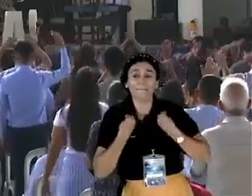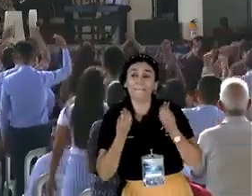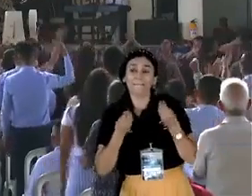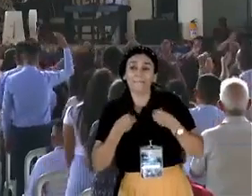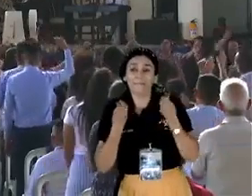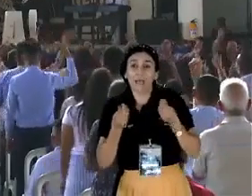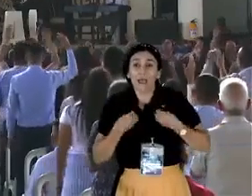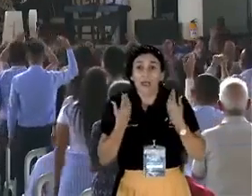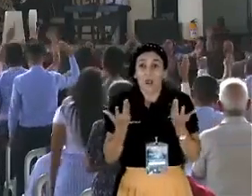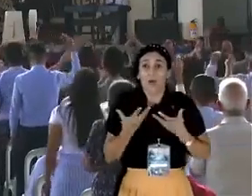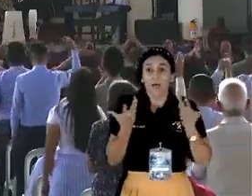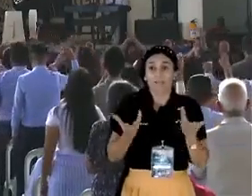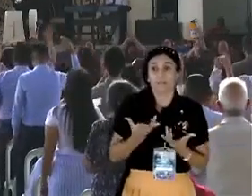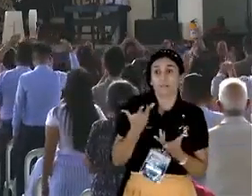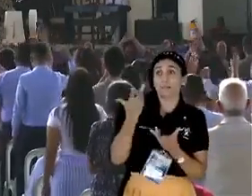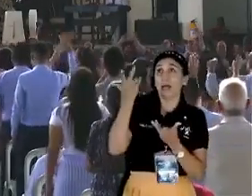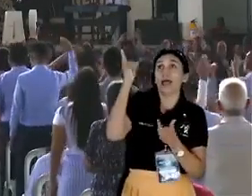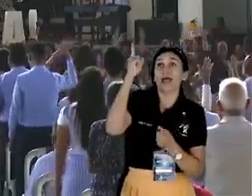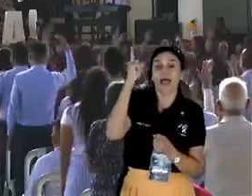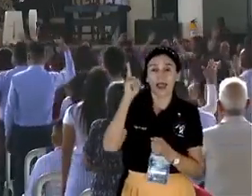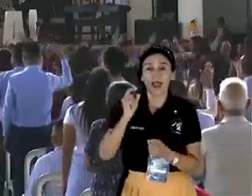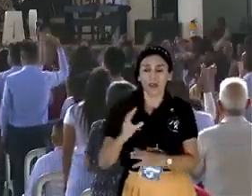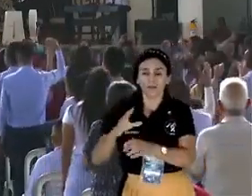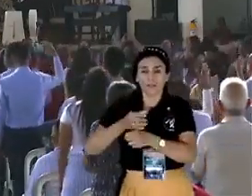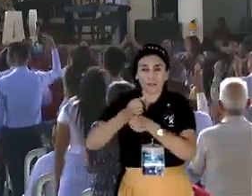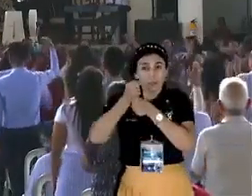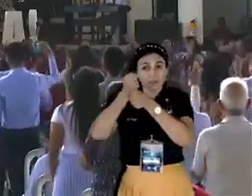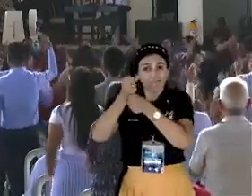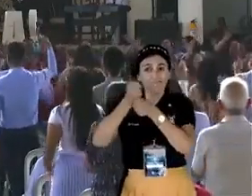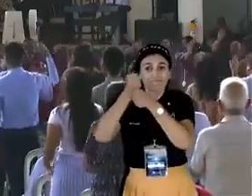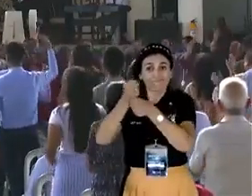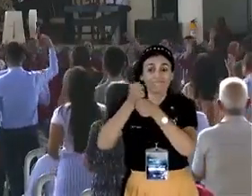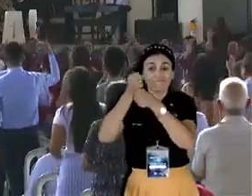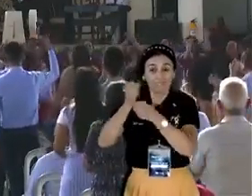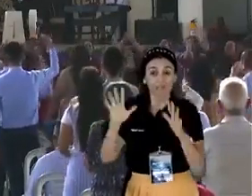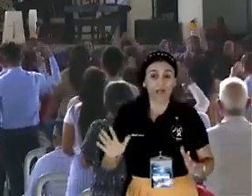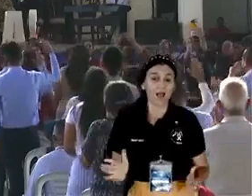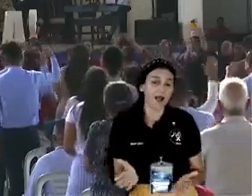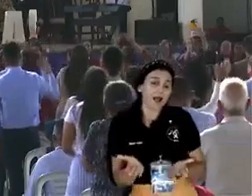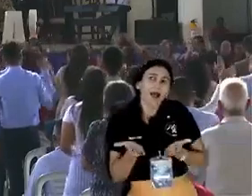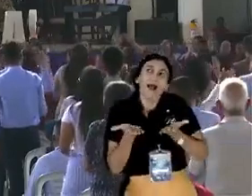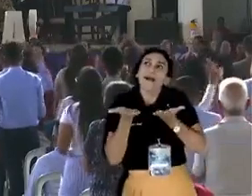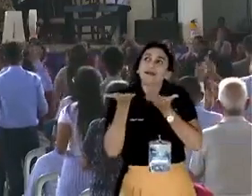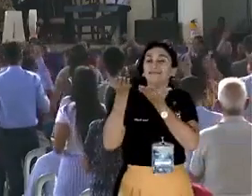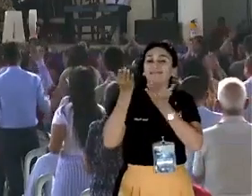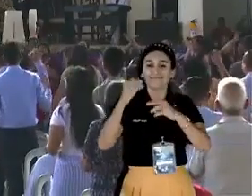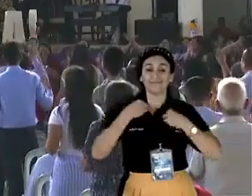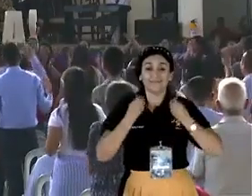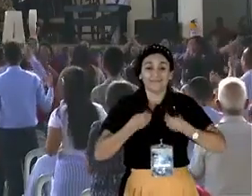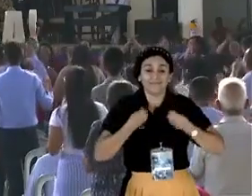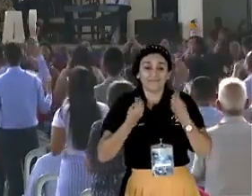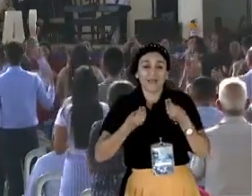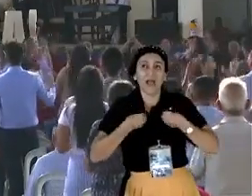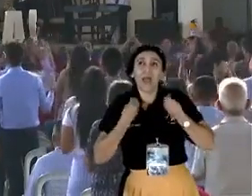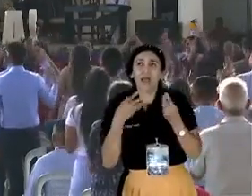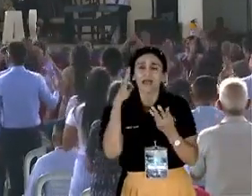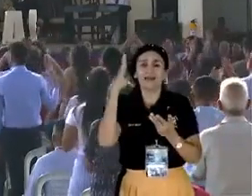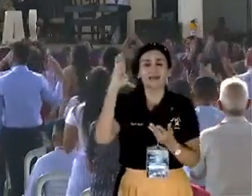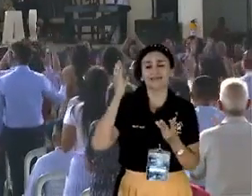está, porque vivo está. Con poder y gloria lo levanta. ¡Dilo fuerte!